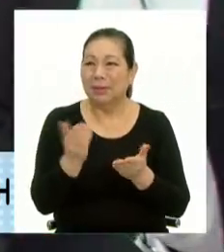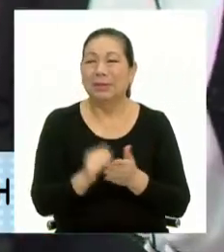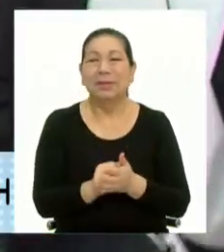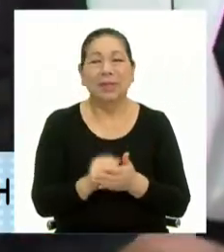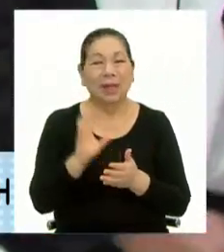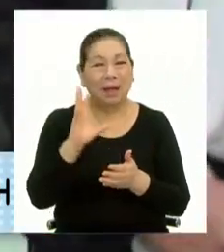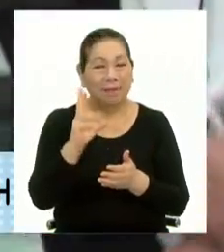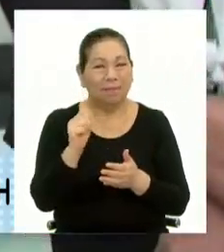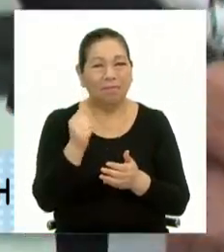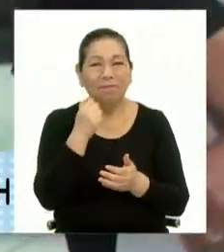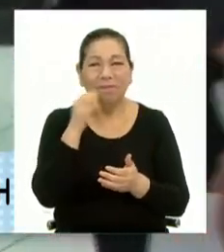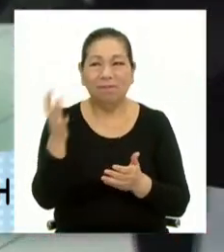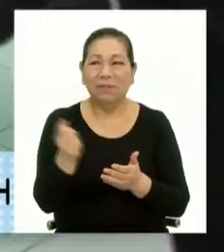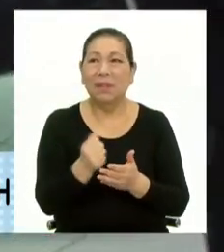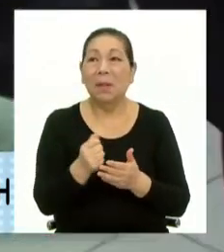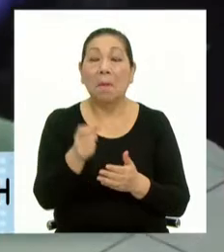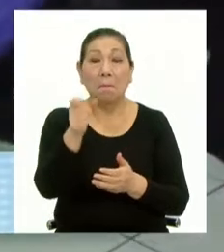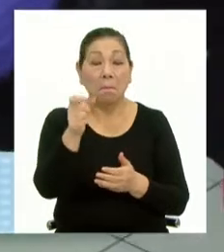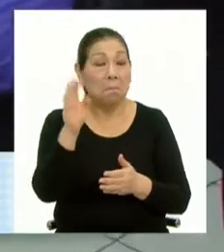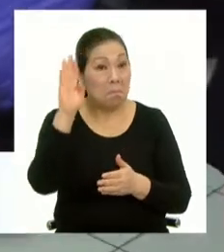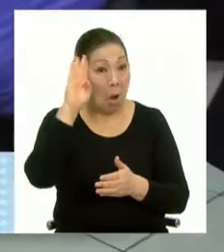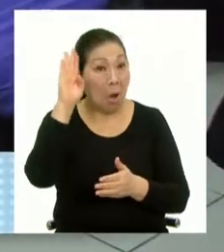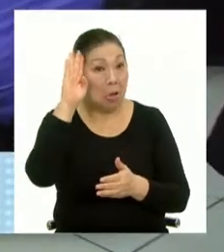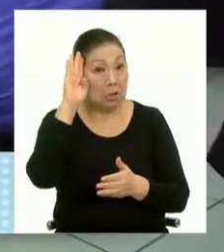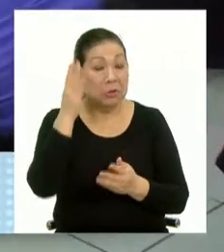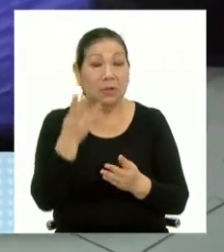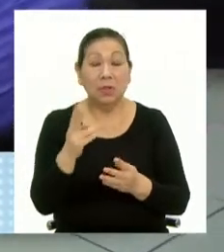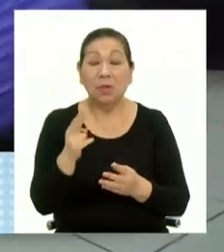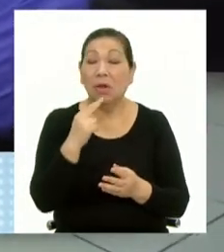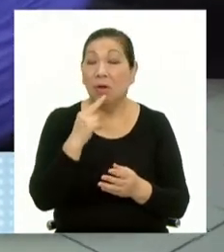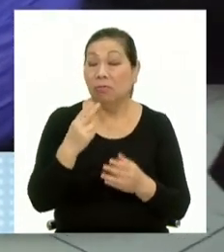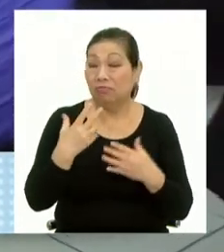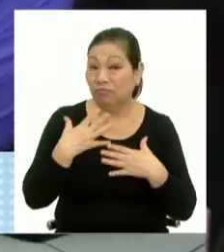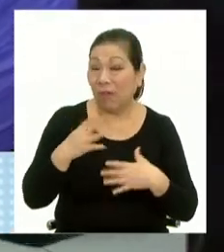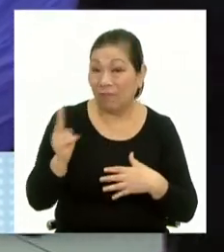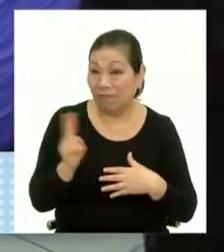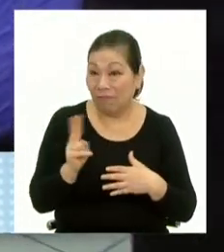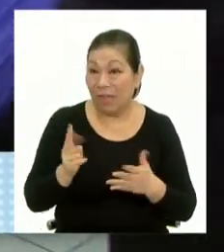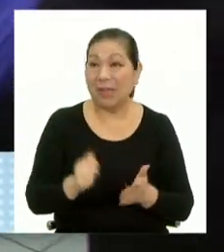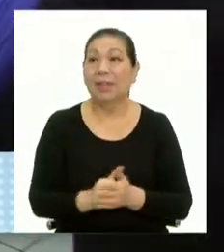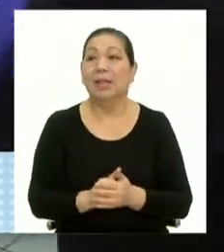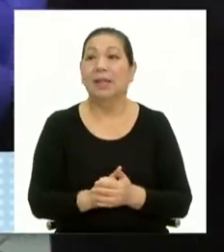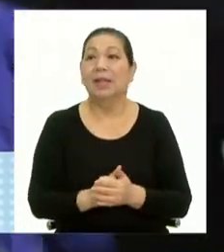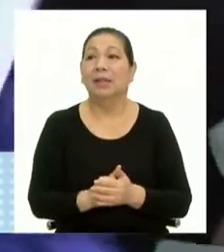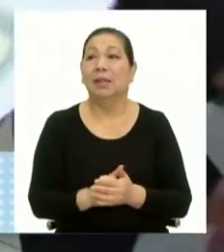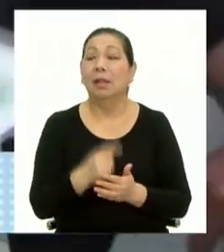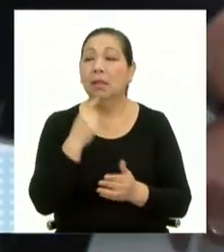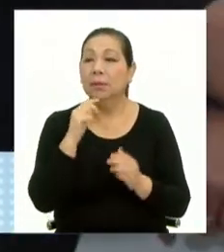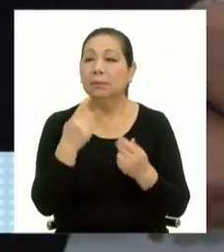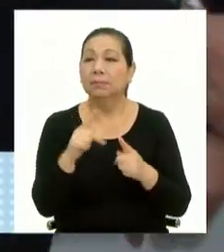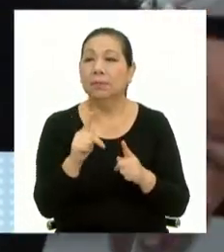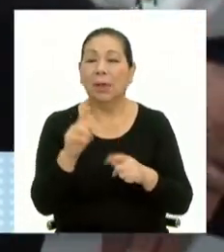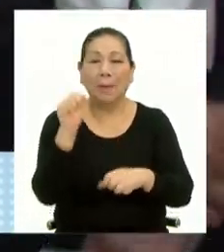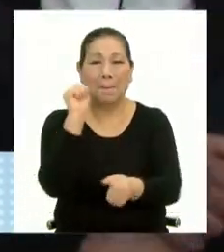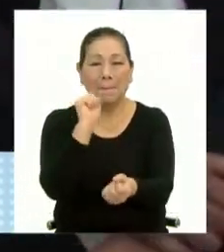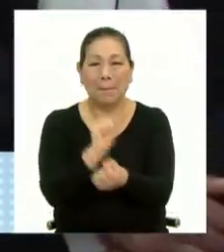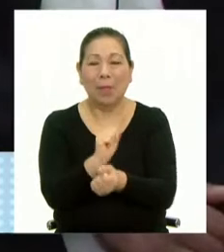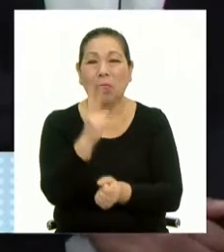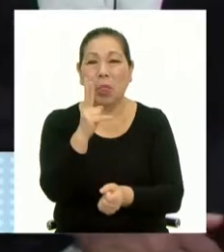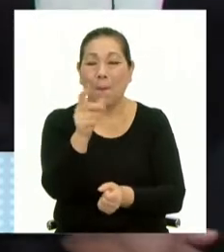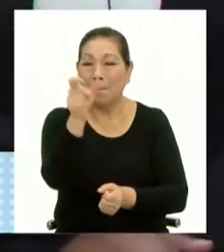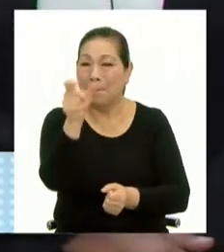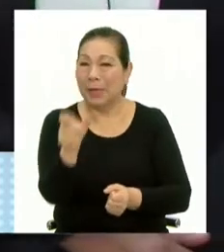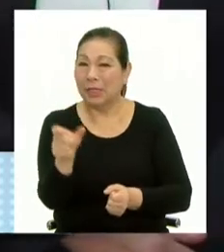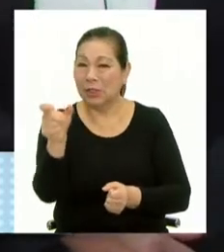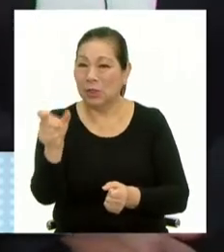en delitos flagrantes, felicitar al personal del Escuadrón Verde a cargo y de los agentes Terna, que han permitido la detención de dos